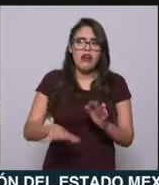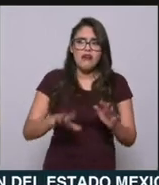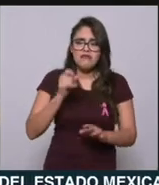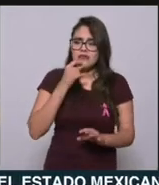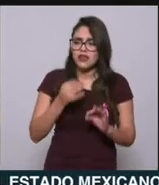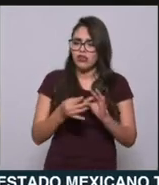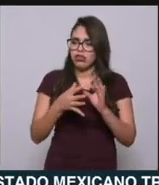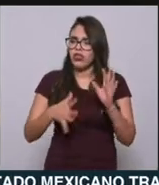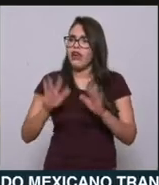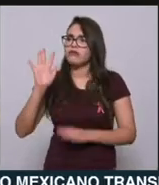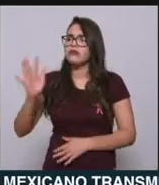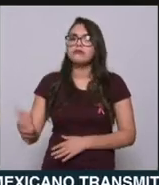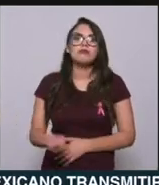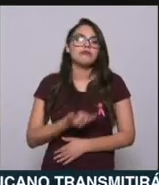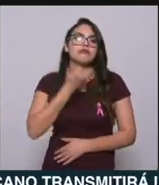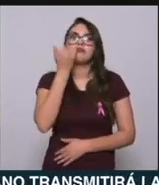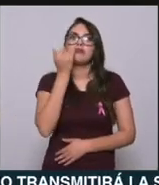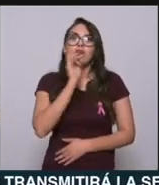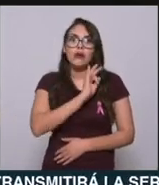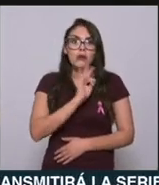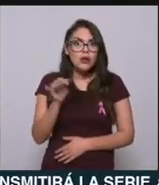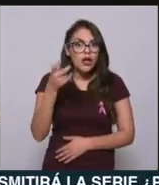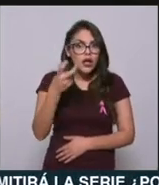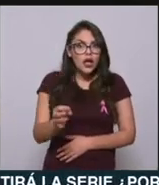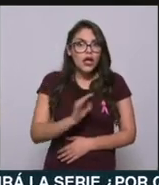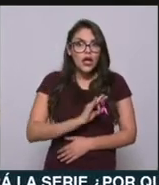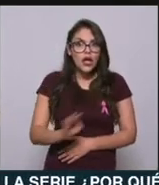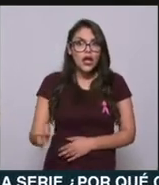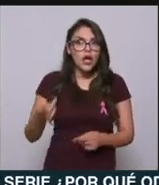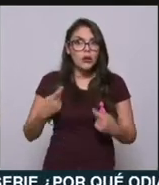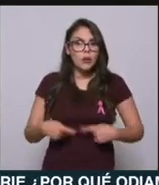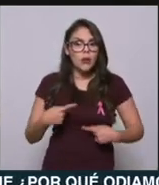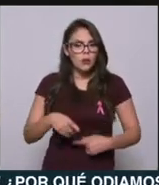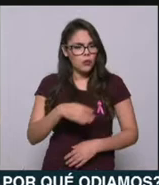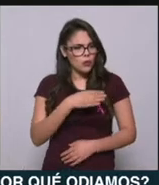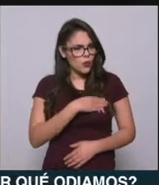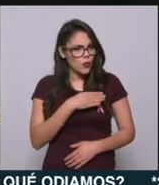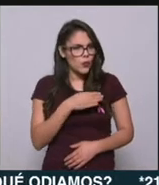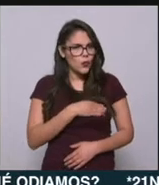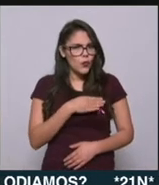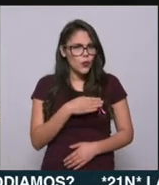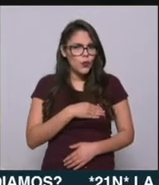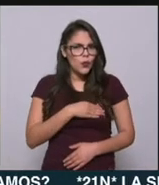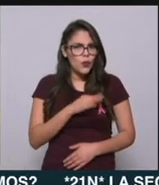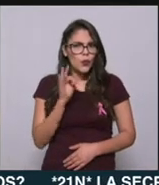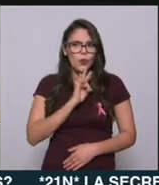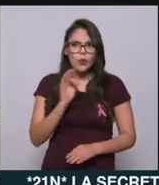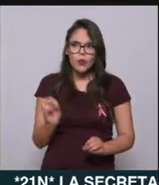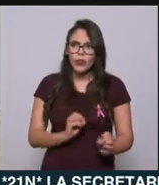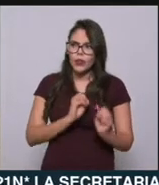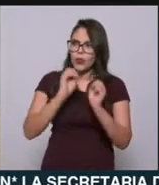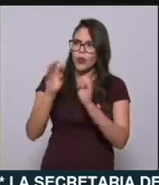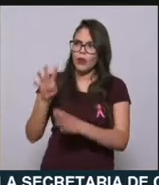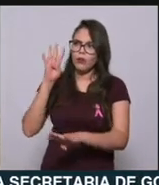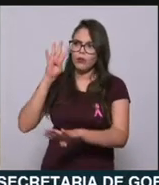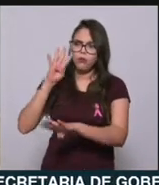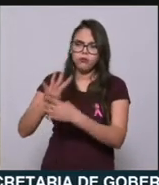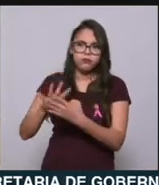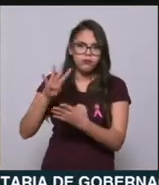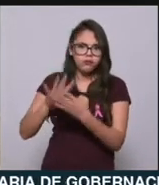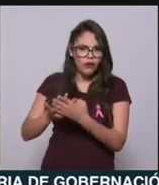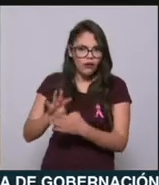derivadas de errores, podrían provocar en que una buena persona, un buen contribuyente pudiera finalmente ser procesado